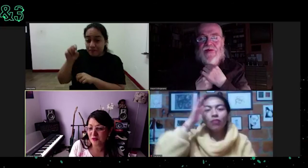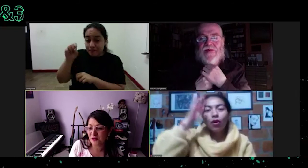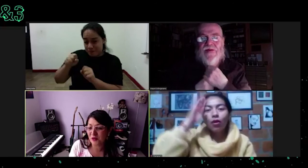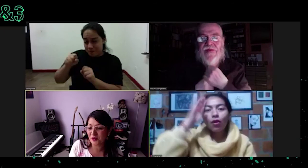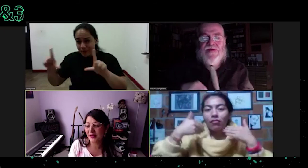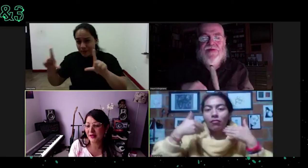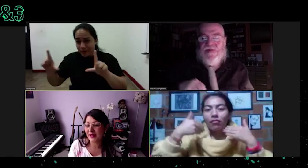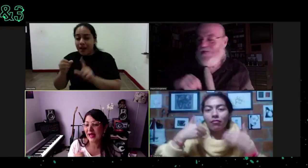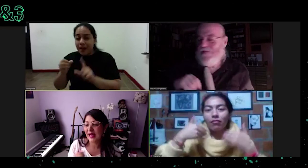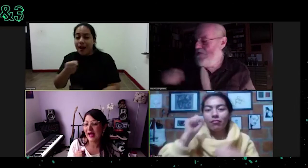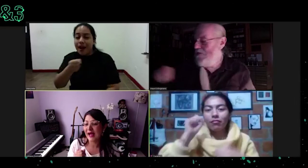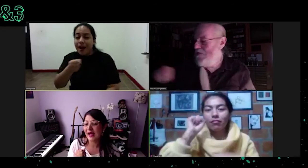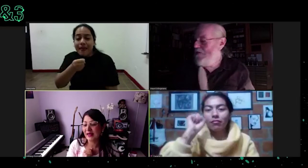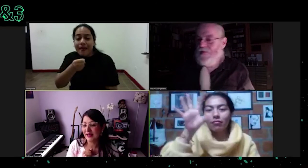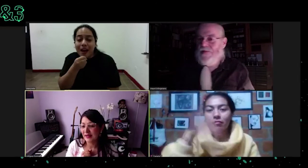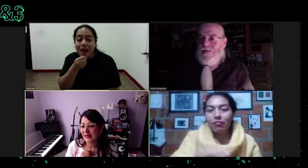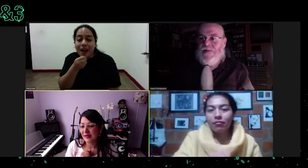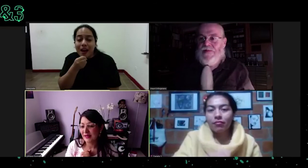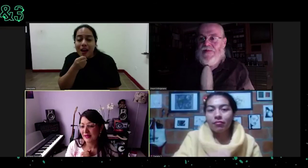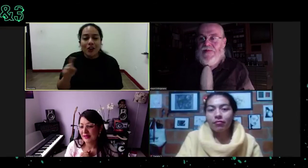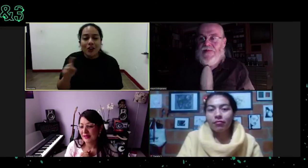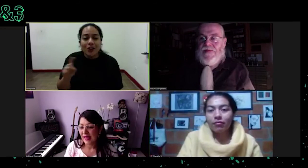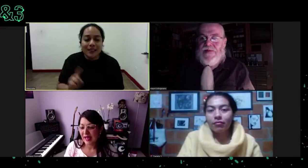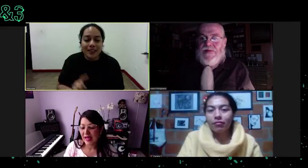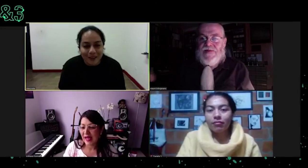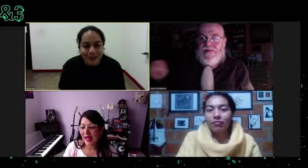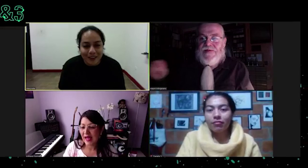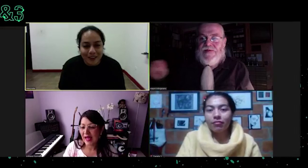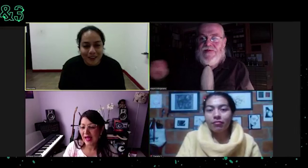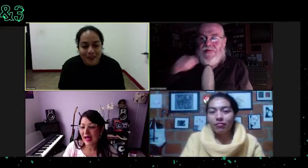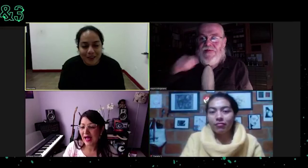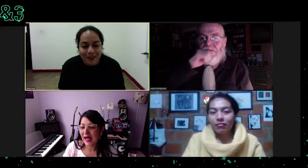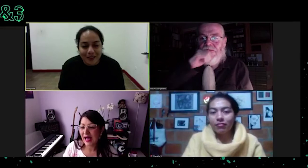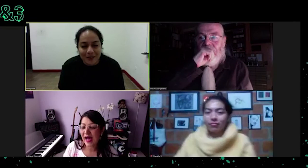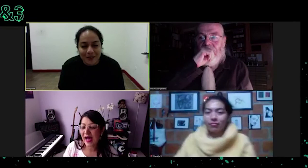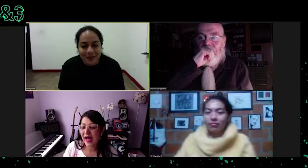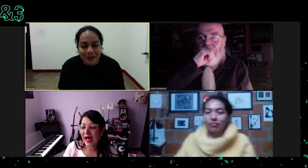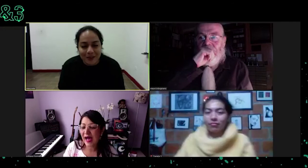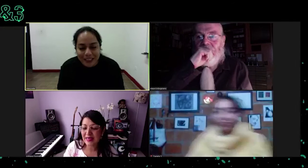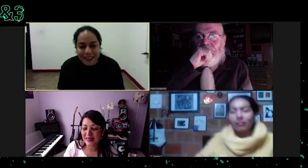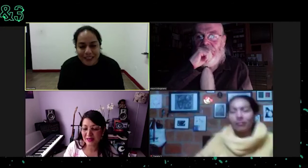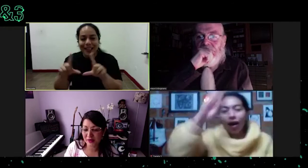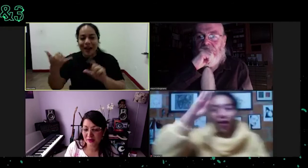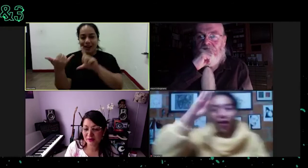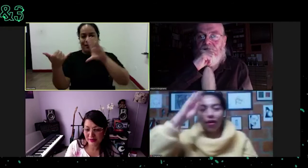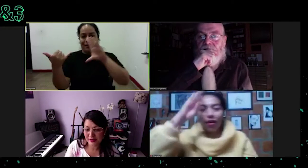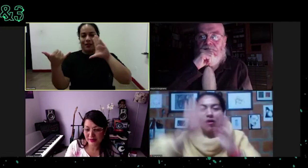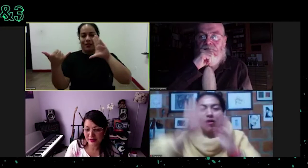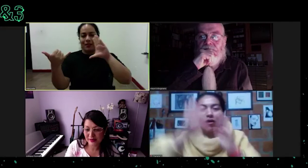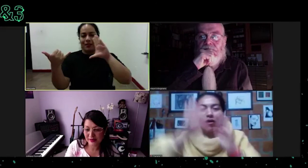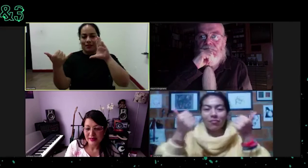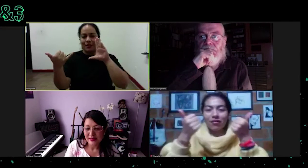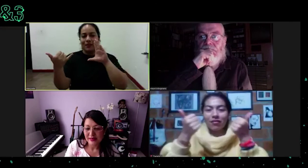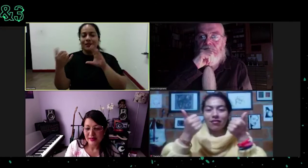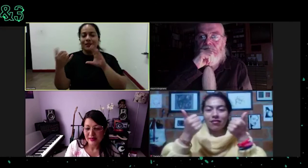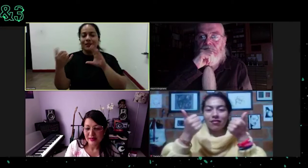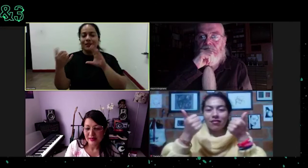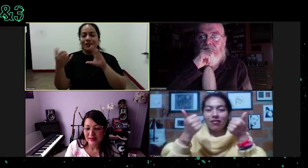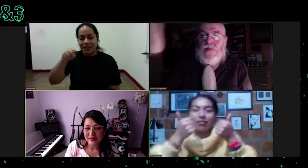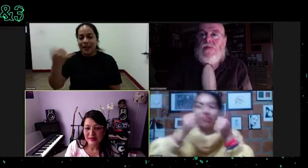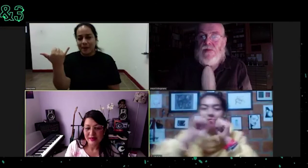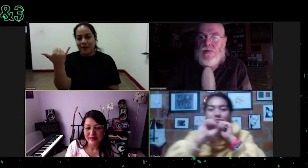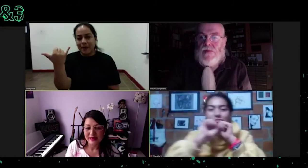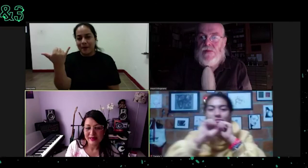micrófono. No, es que yo soy una persona sorda. Y entonces... Sí, la cámara.